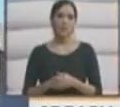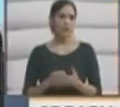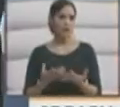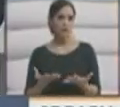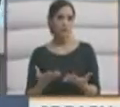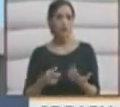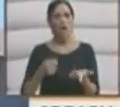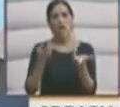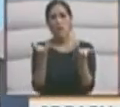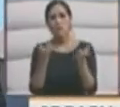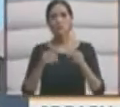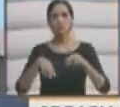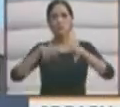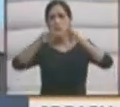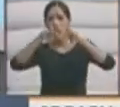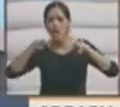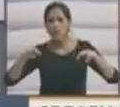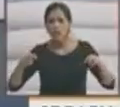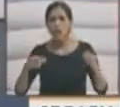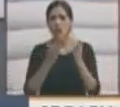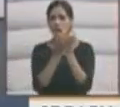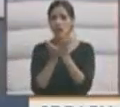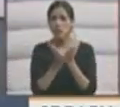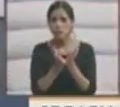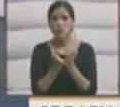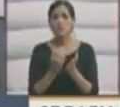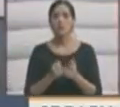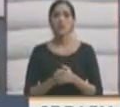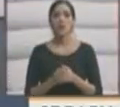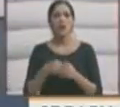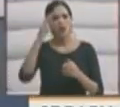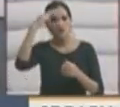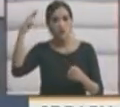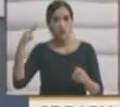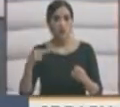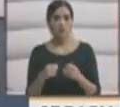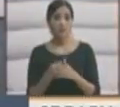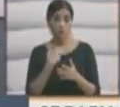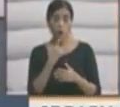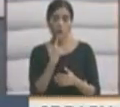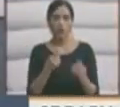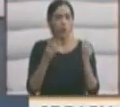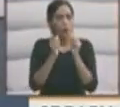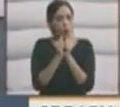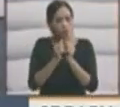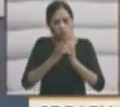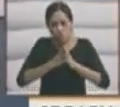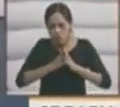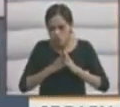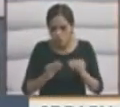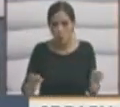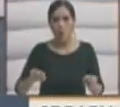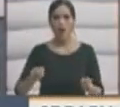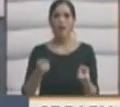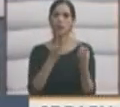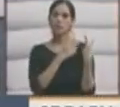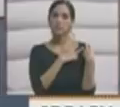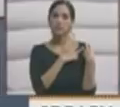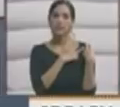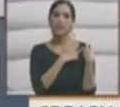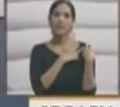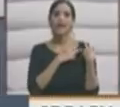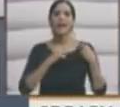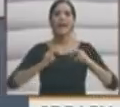en estudiar, en reflexionar, en investigar sobre esta, y yo lo digo con toda responsabilidad, matriz